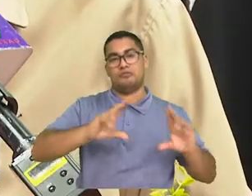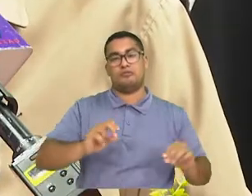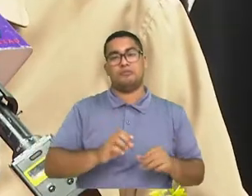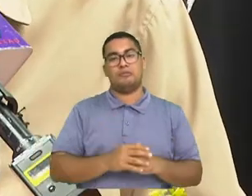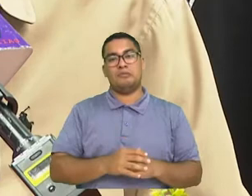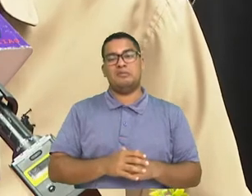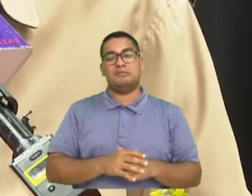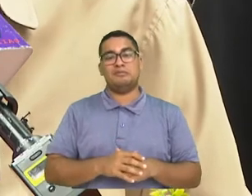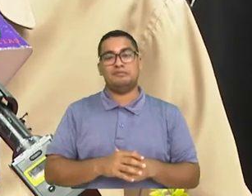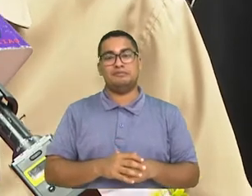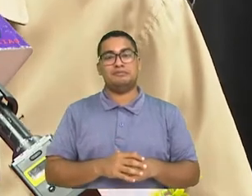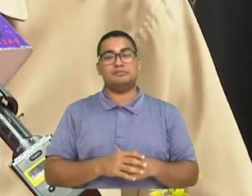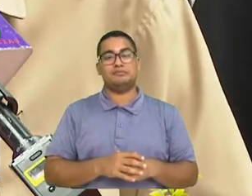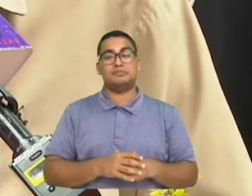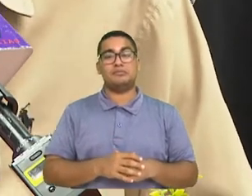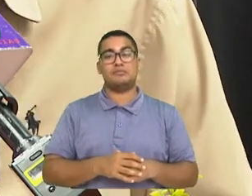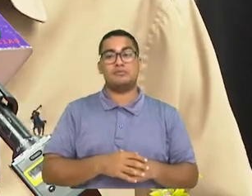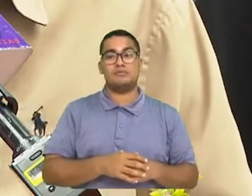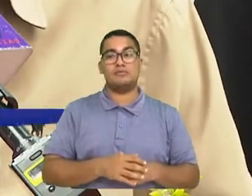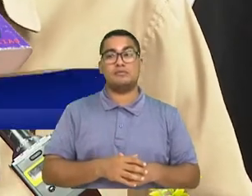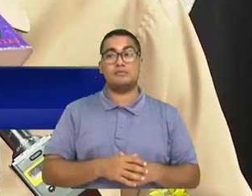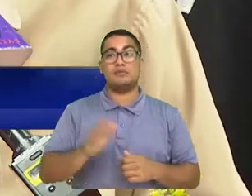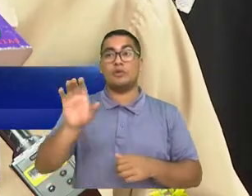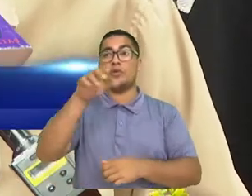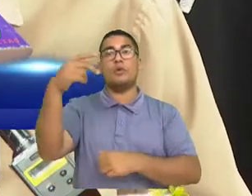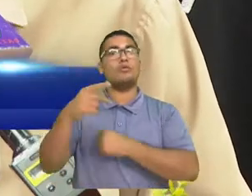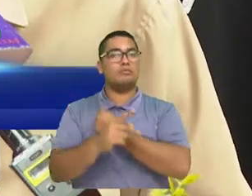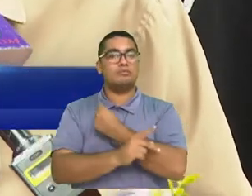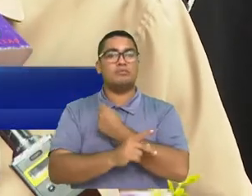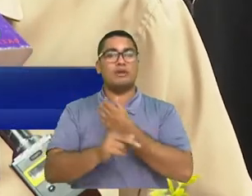En productos de importación nosotros atendimos